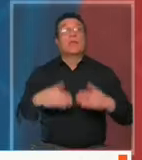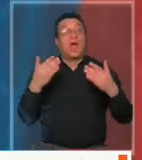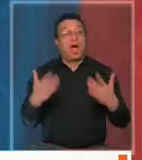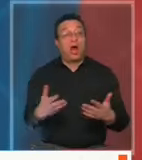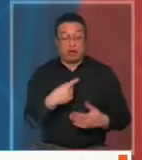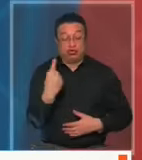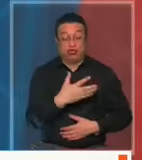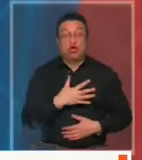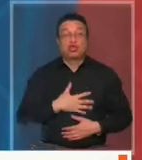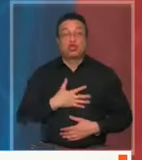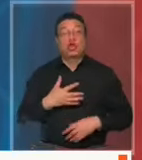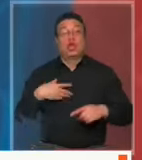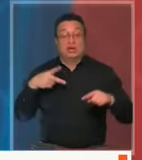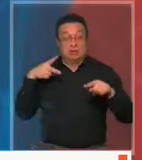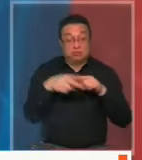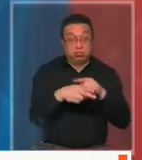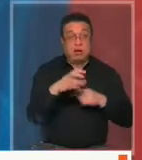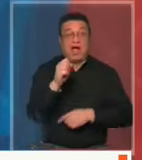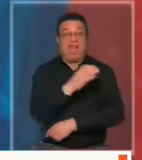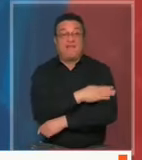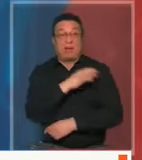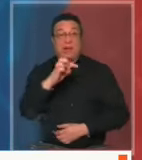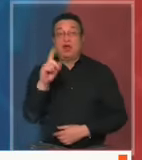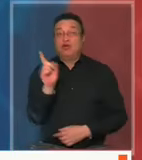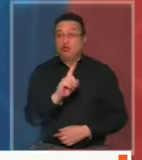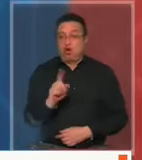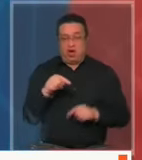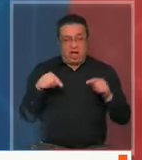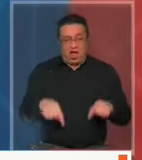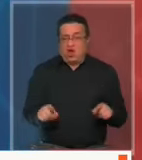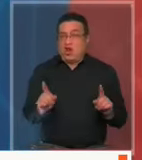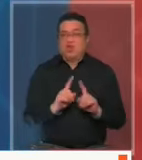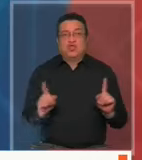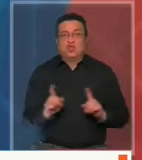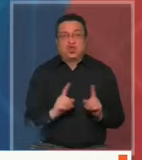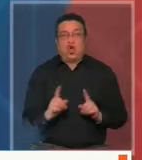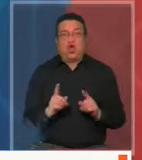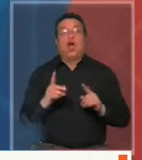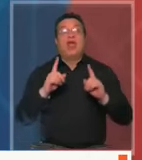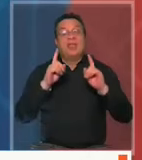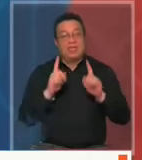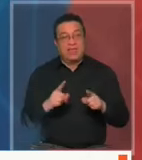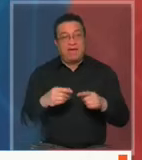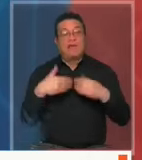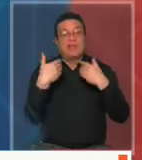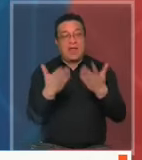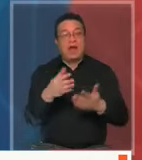¿nosotros vamos a terminar con las AFP? Claramente no, no es el momento. Tenemos